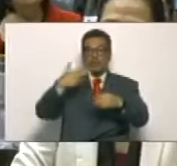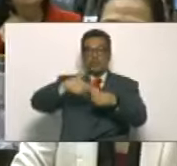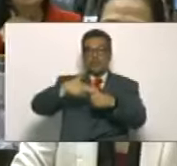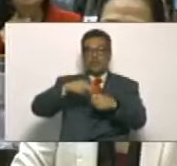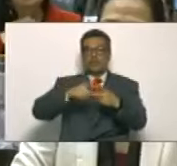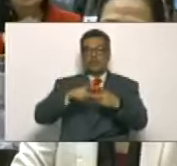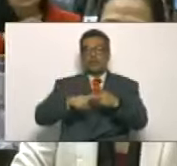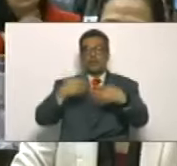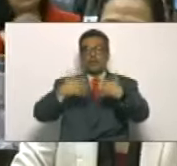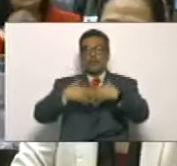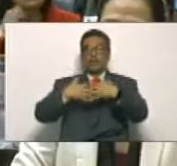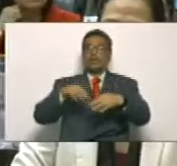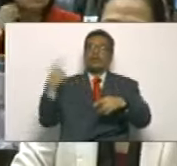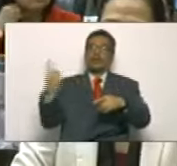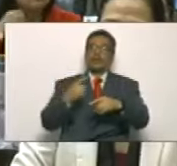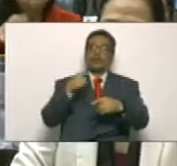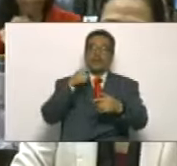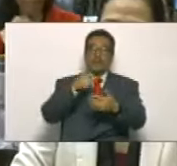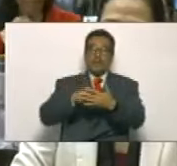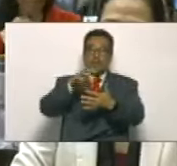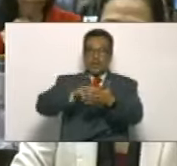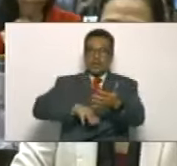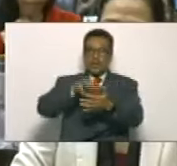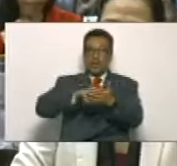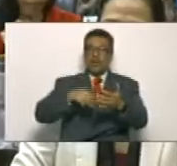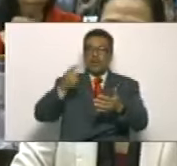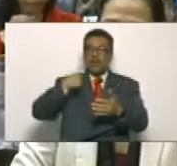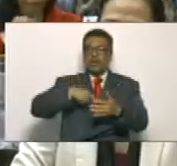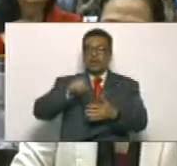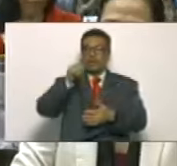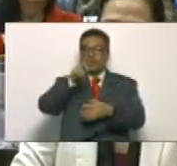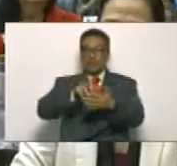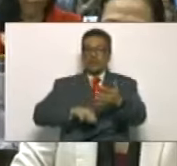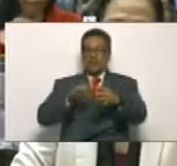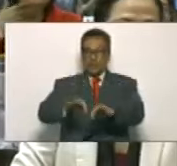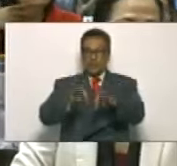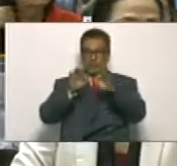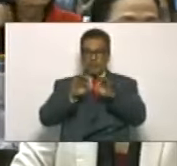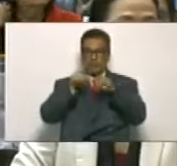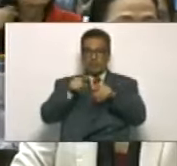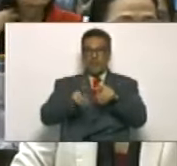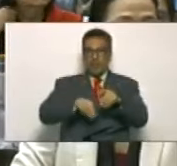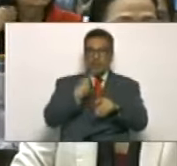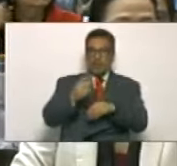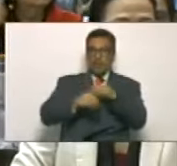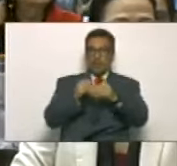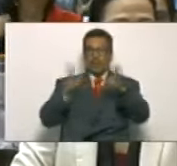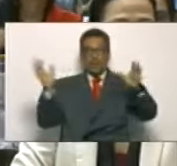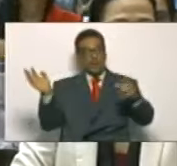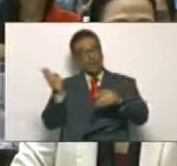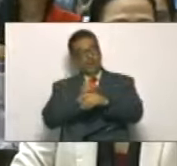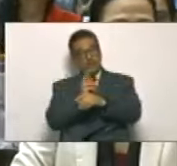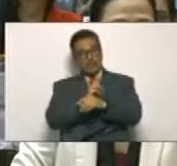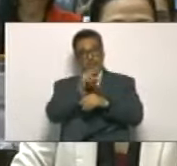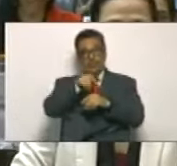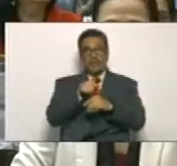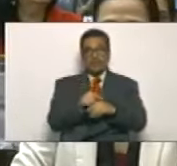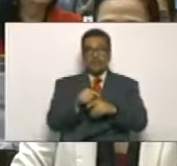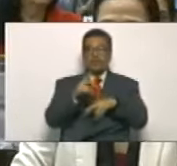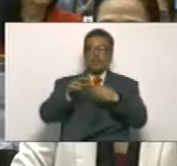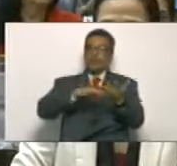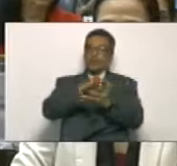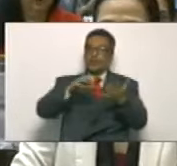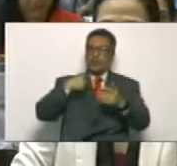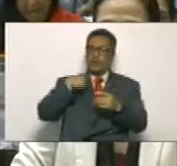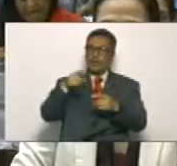petroleras, los empresarios que vienen a invertir en el campo, bueno, que tengan una jurisdicción especial en la cual puedan resolver de manera expedita esos problemas